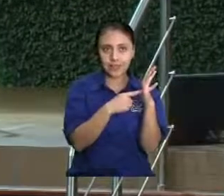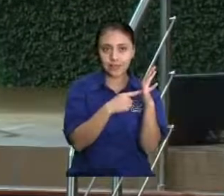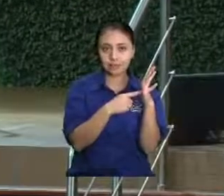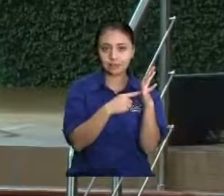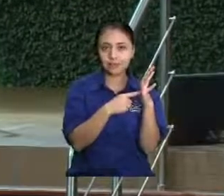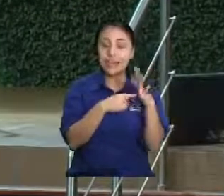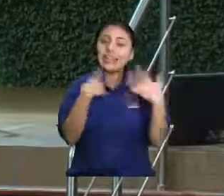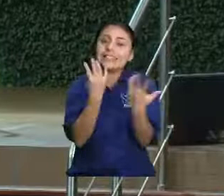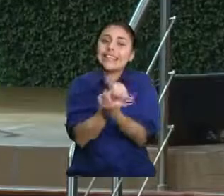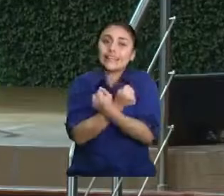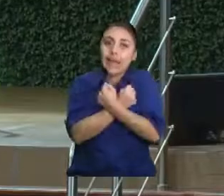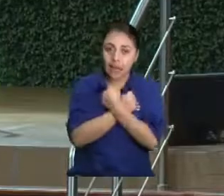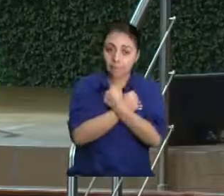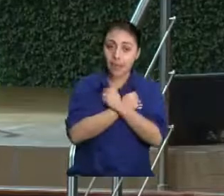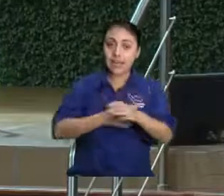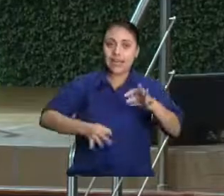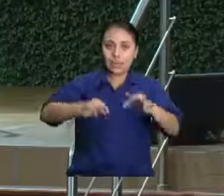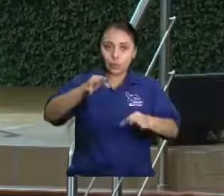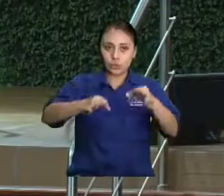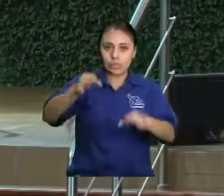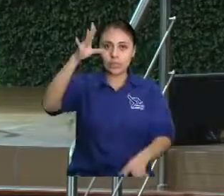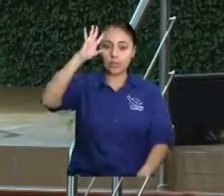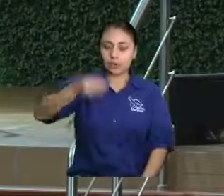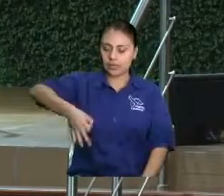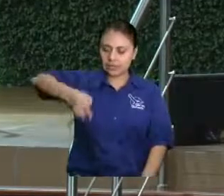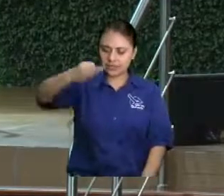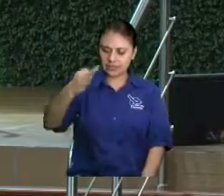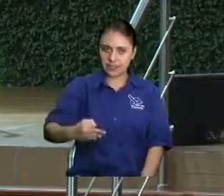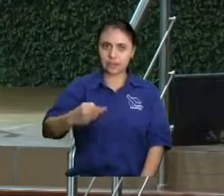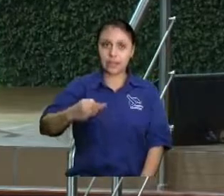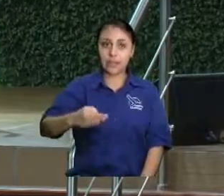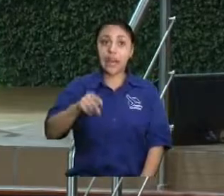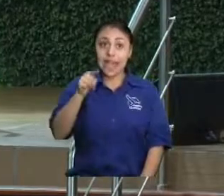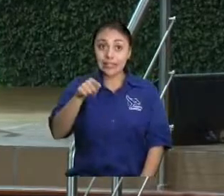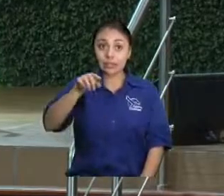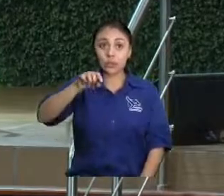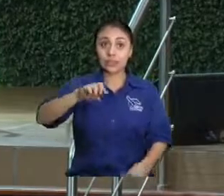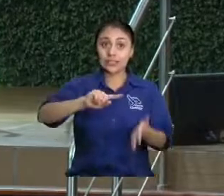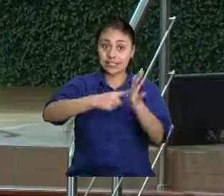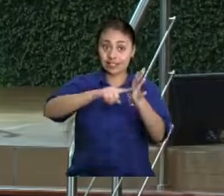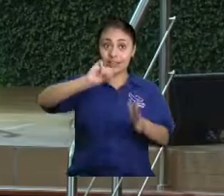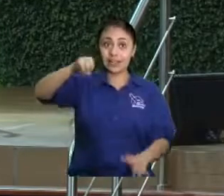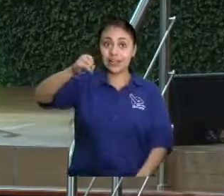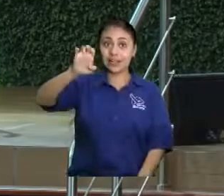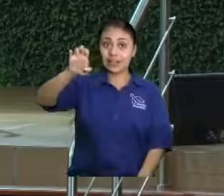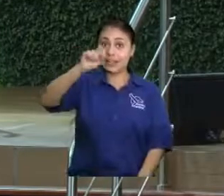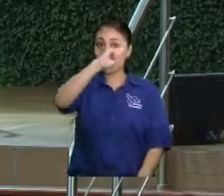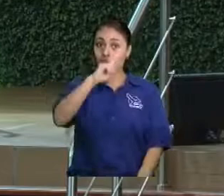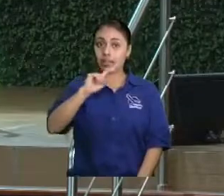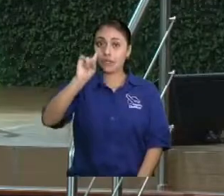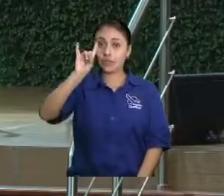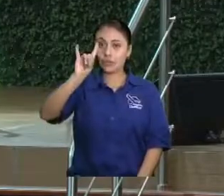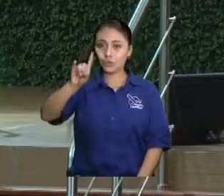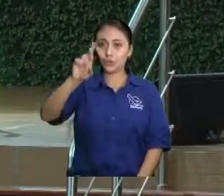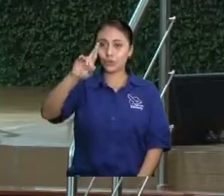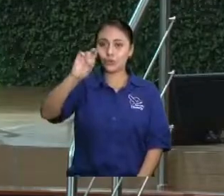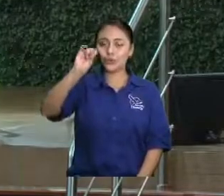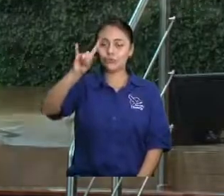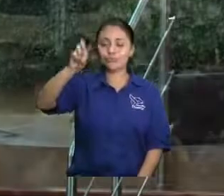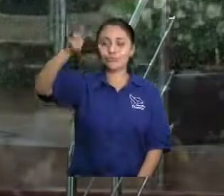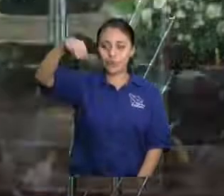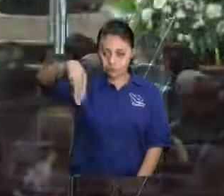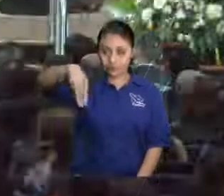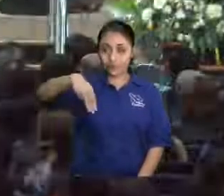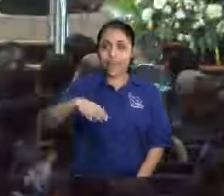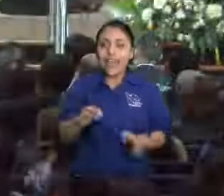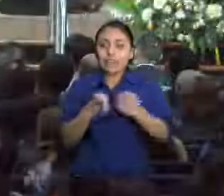ama la justicia porque es recto. Eso quiere decir Jesurún. Entonces, aquí lo que está hablando